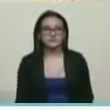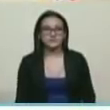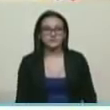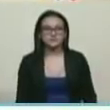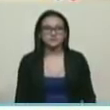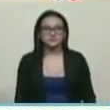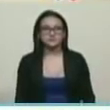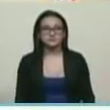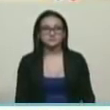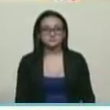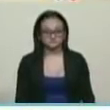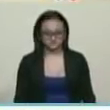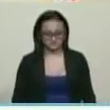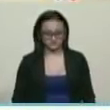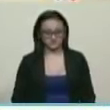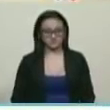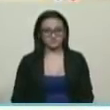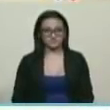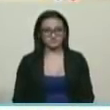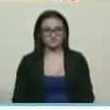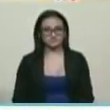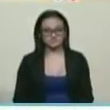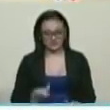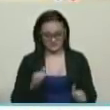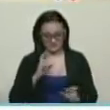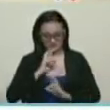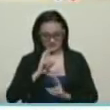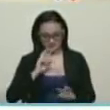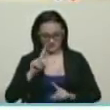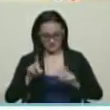García, Globovisión y Circuito FM Center.